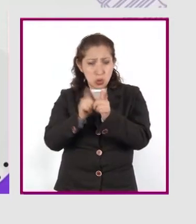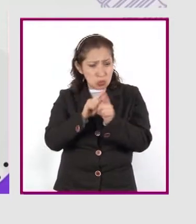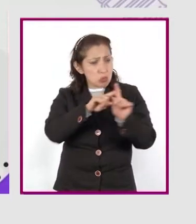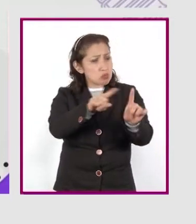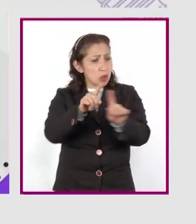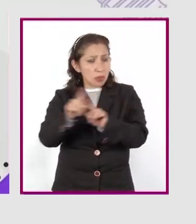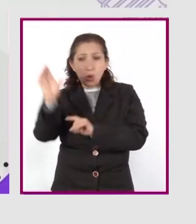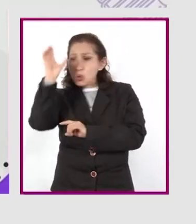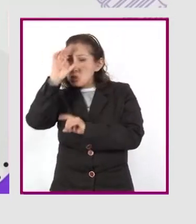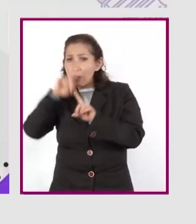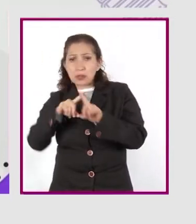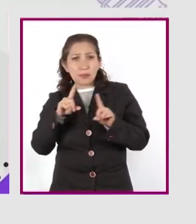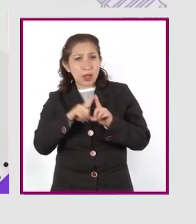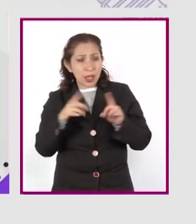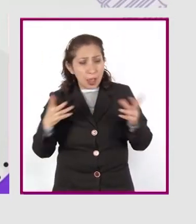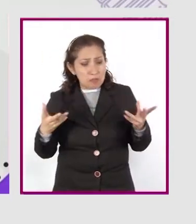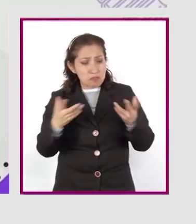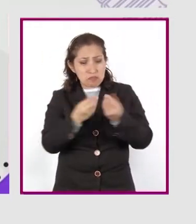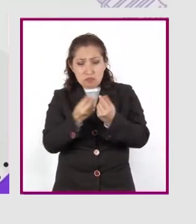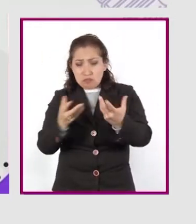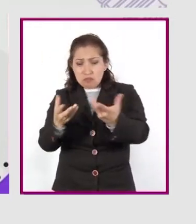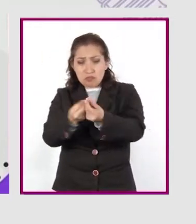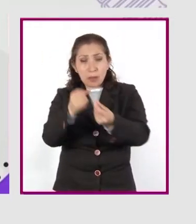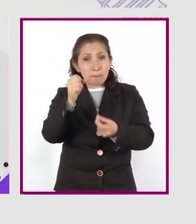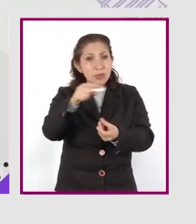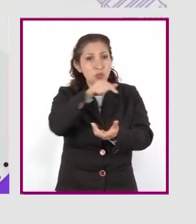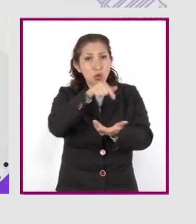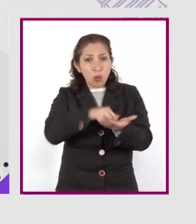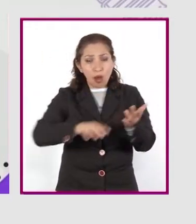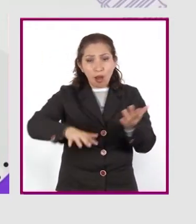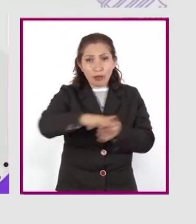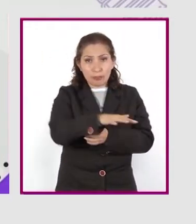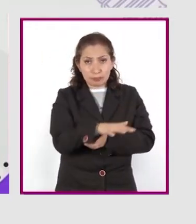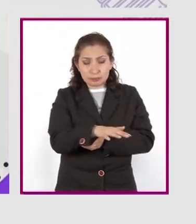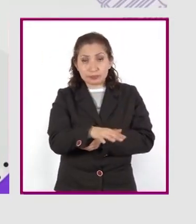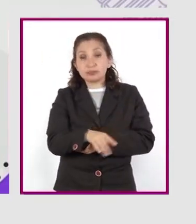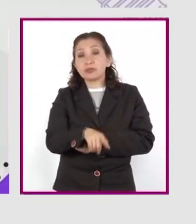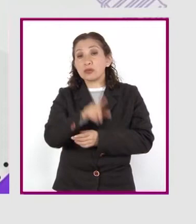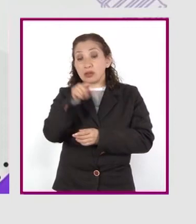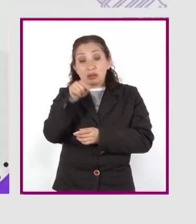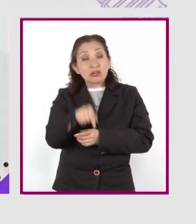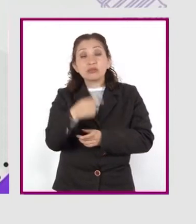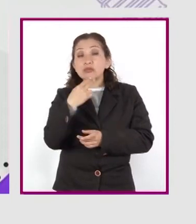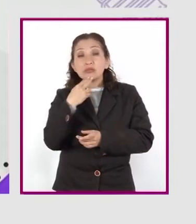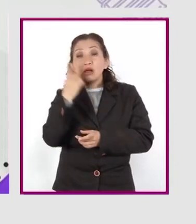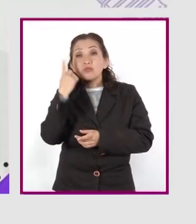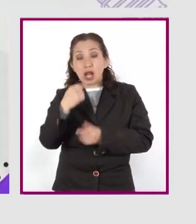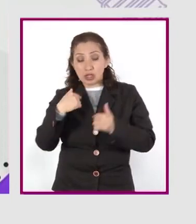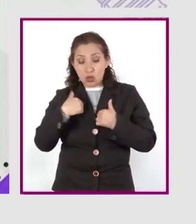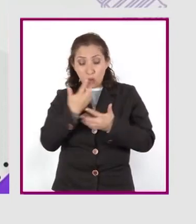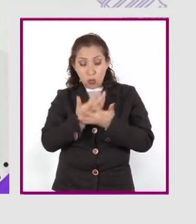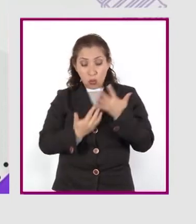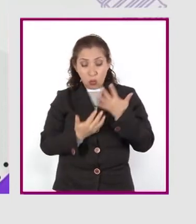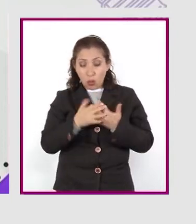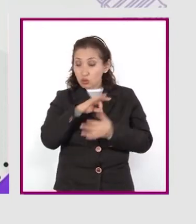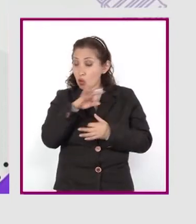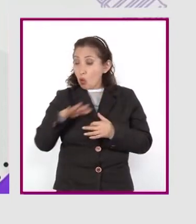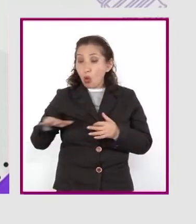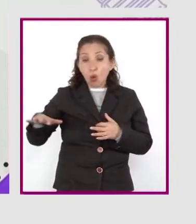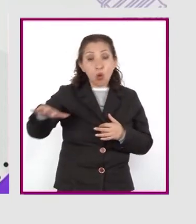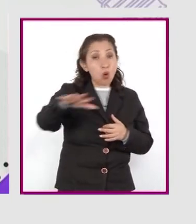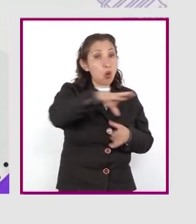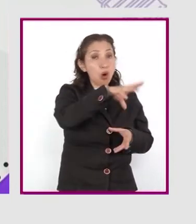y culturas que interactúan en un mismo espacio, para luego fomentar acciones para que todas y